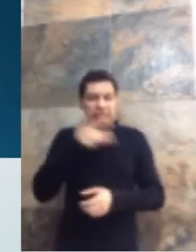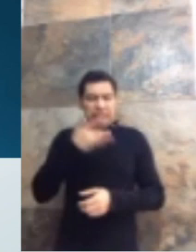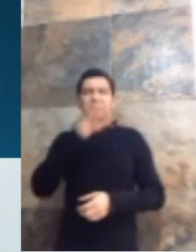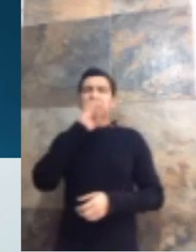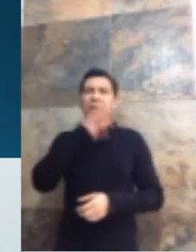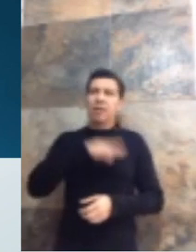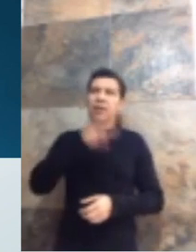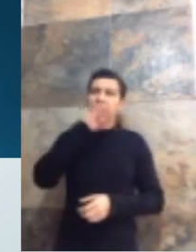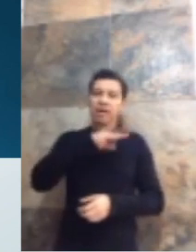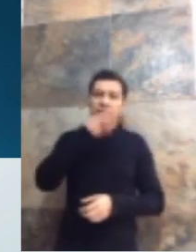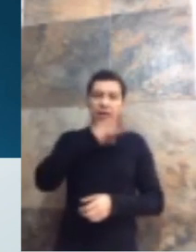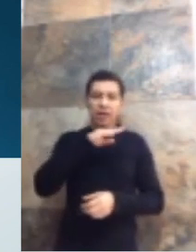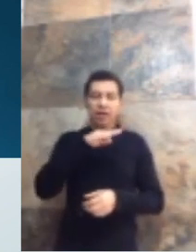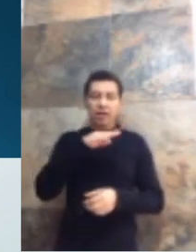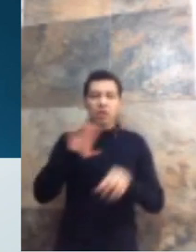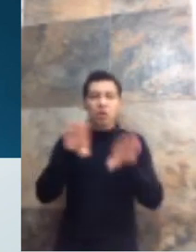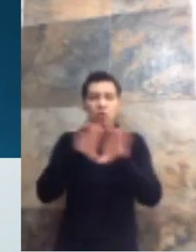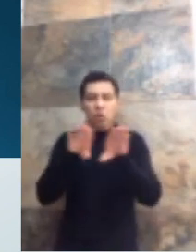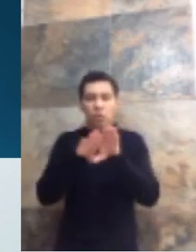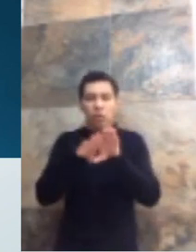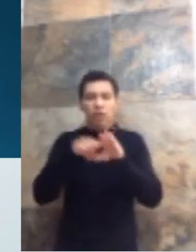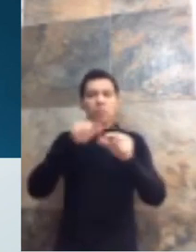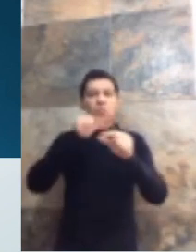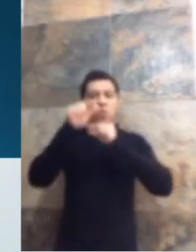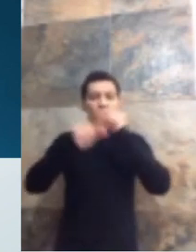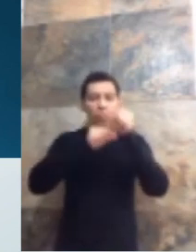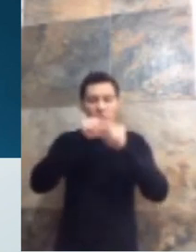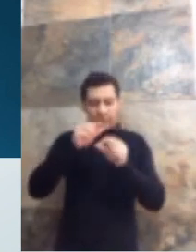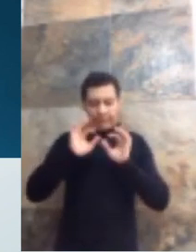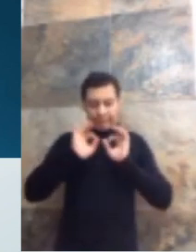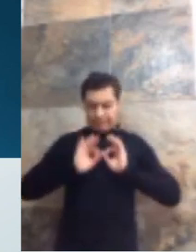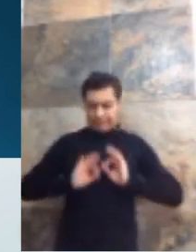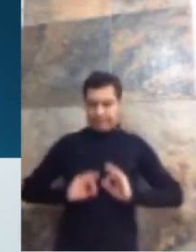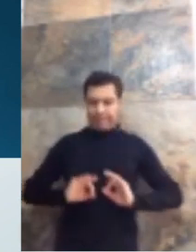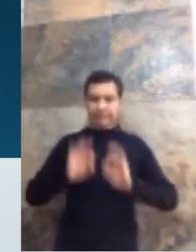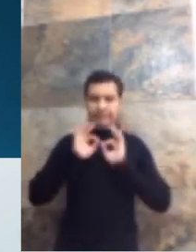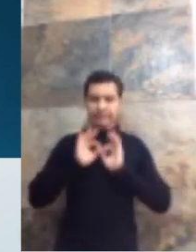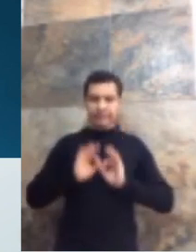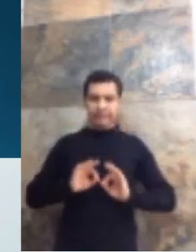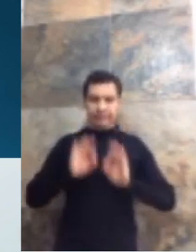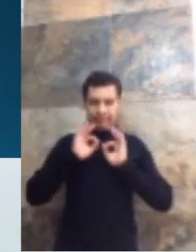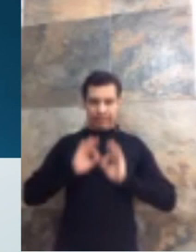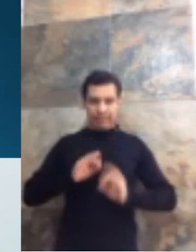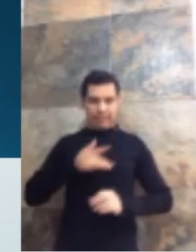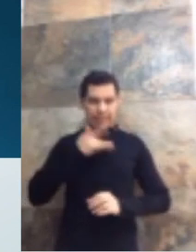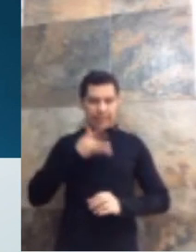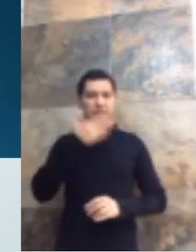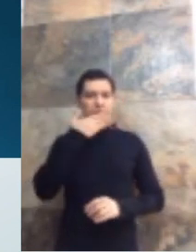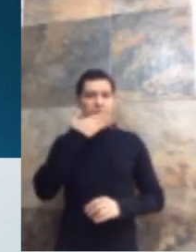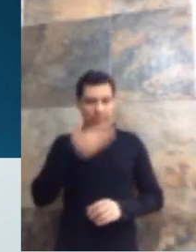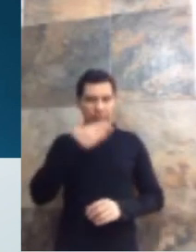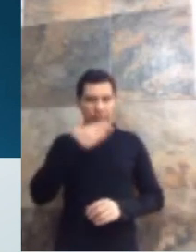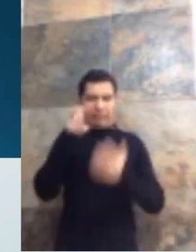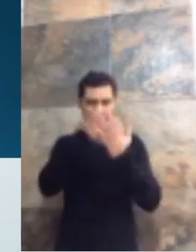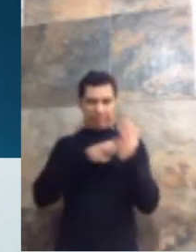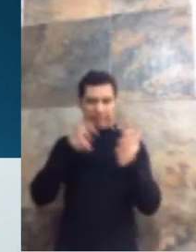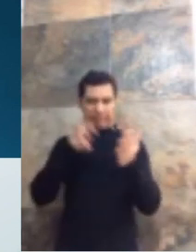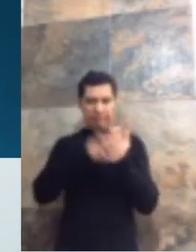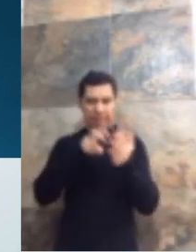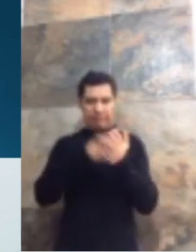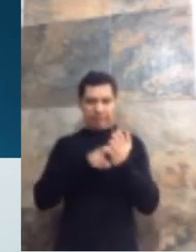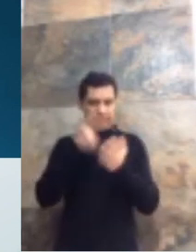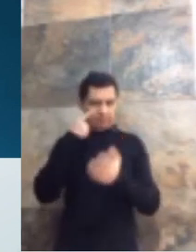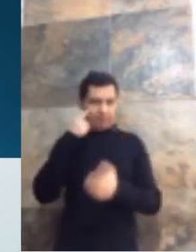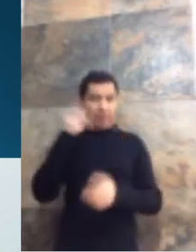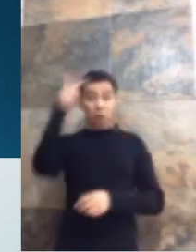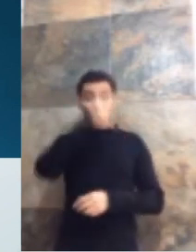Entender que el bienestar es algo que ocurre en la vida de la gente, y de hecho hay muchos autores que nos recuerdan algo